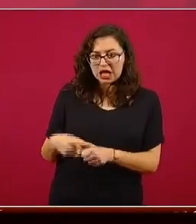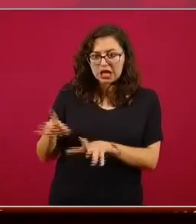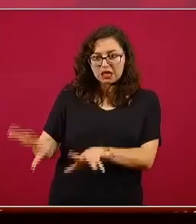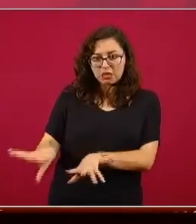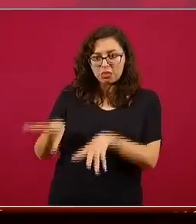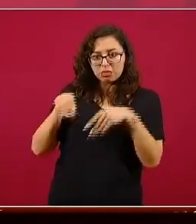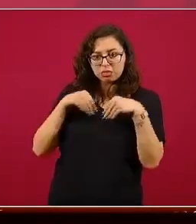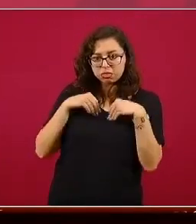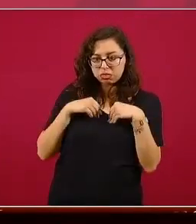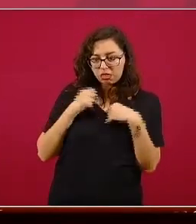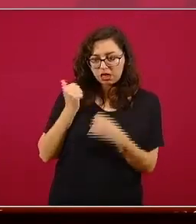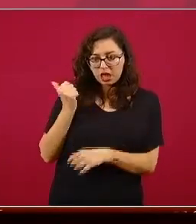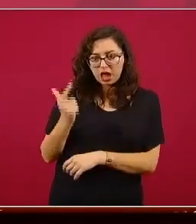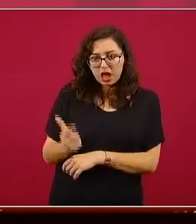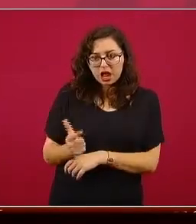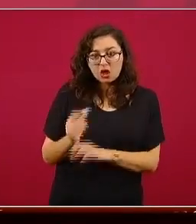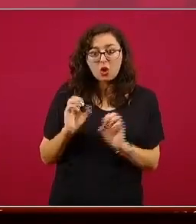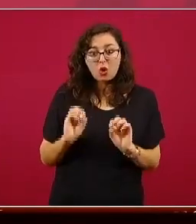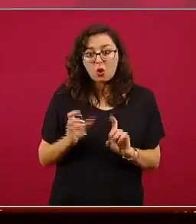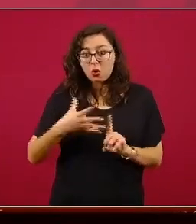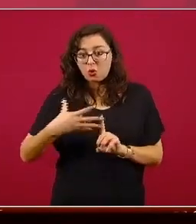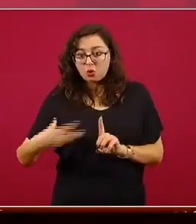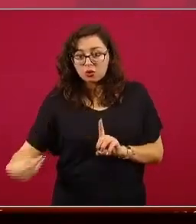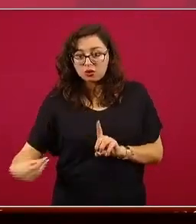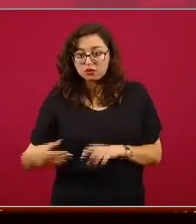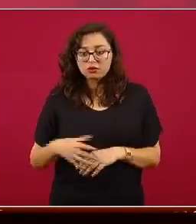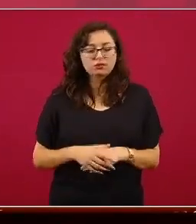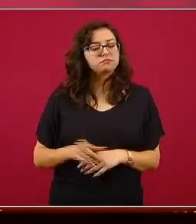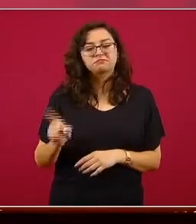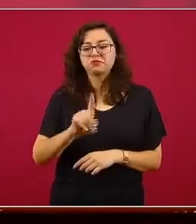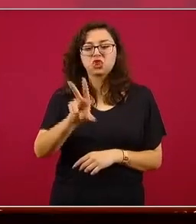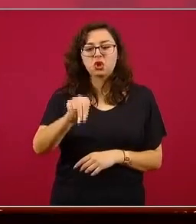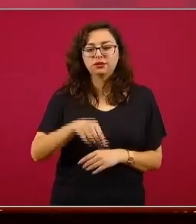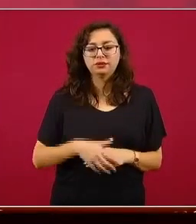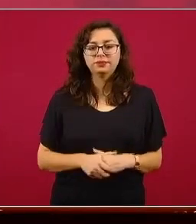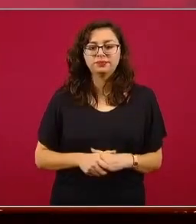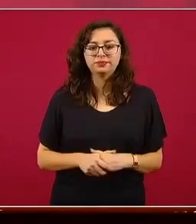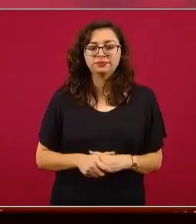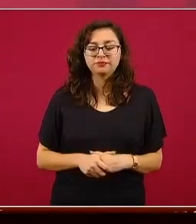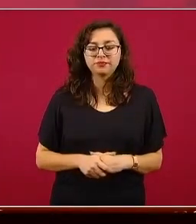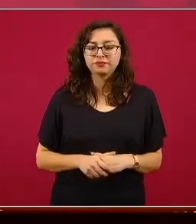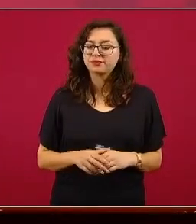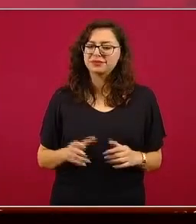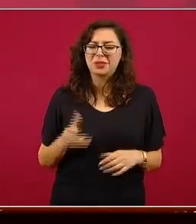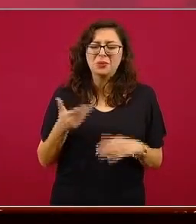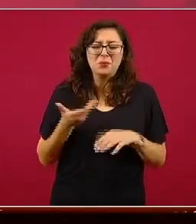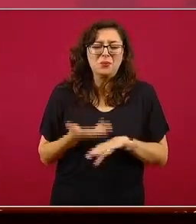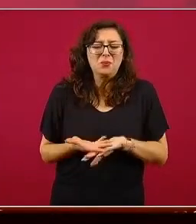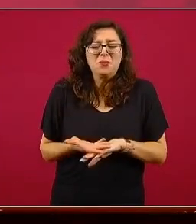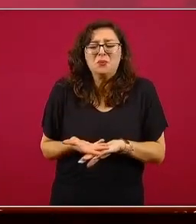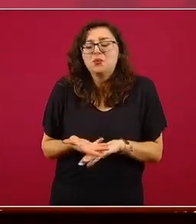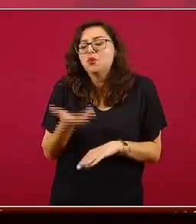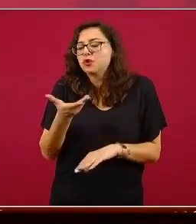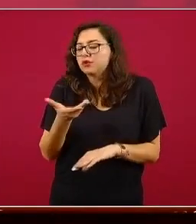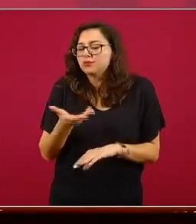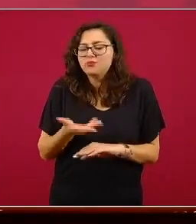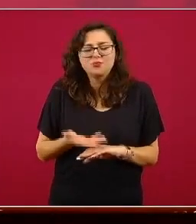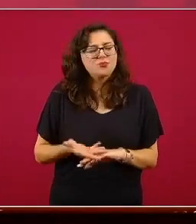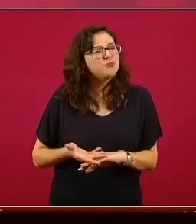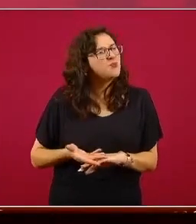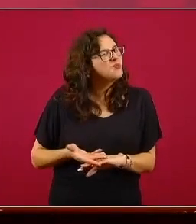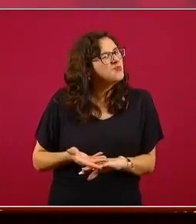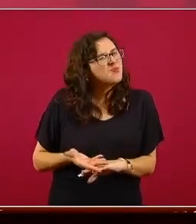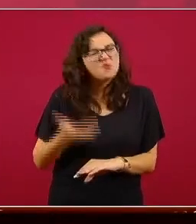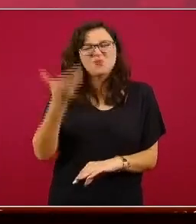contagiada o contagiado por su querida mascota. La respuesta es no. Es extremadamente improbable que esto